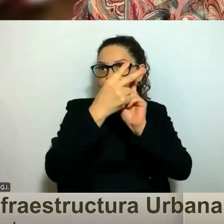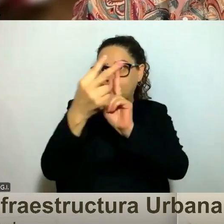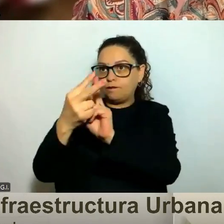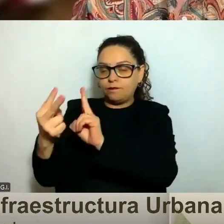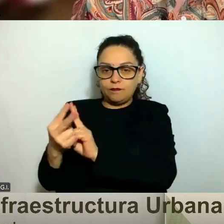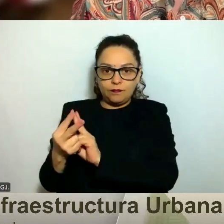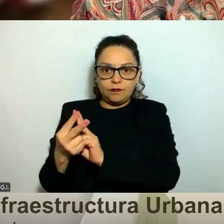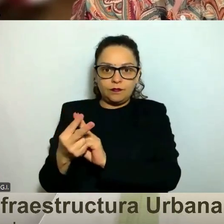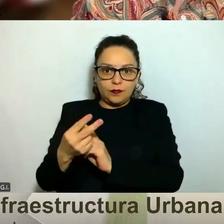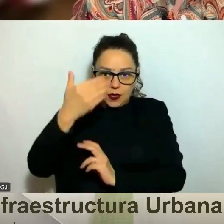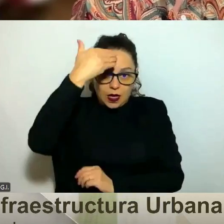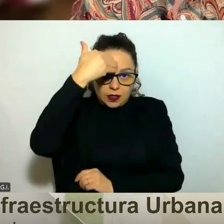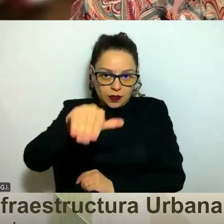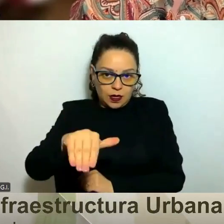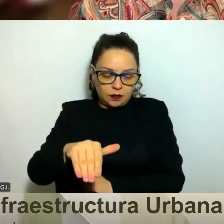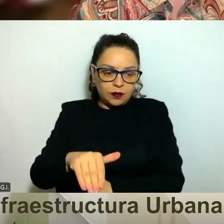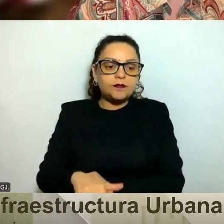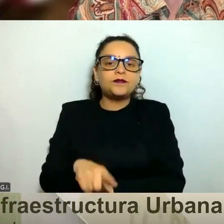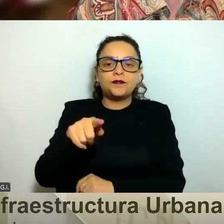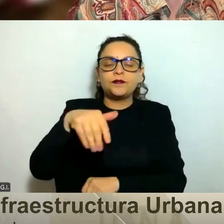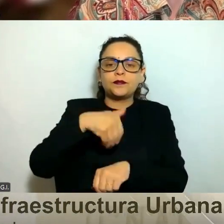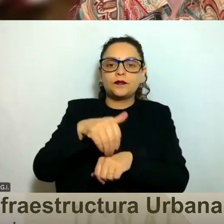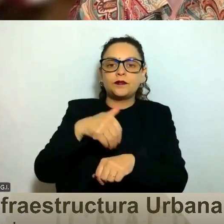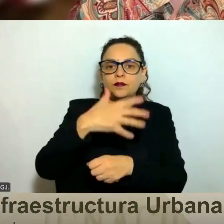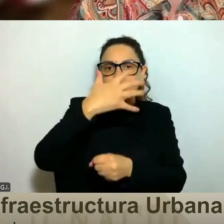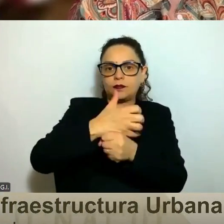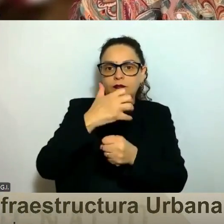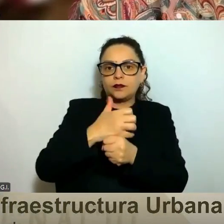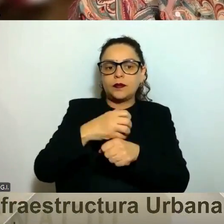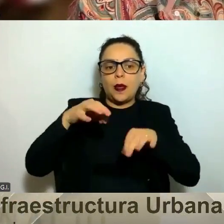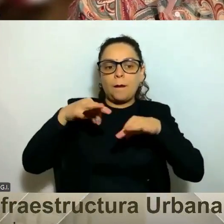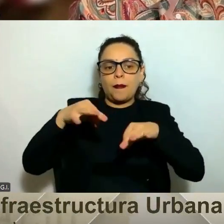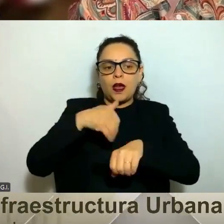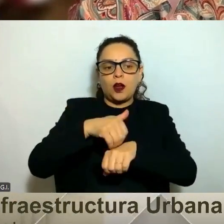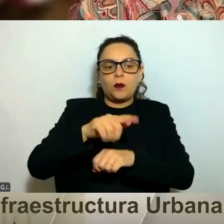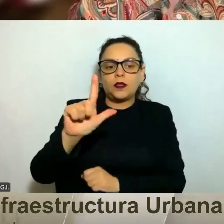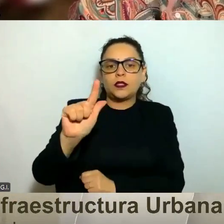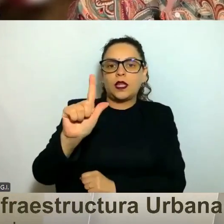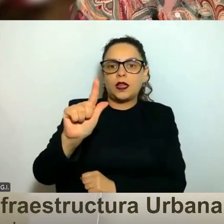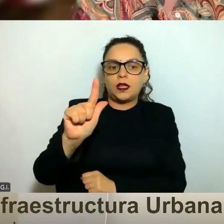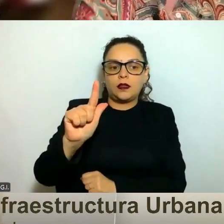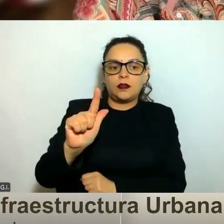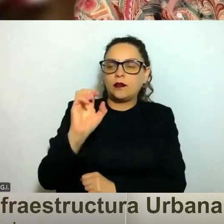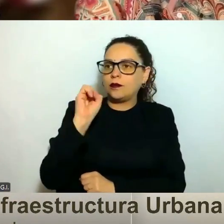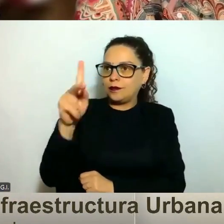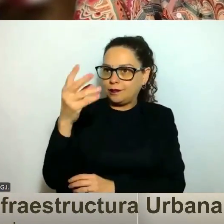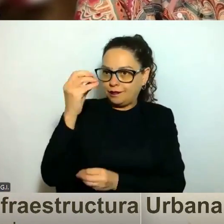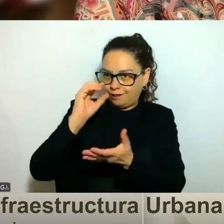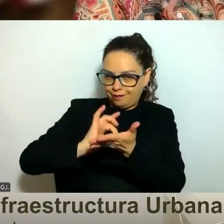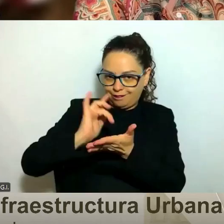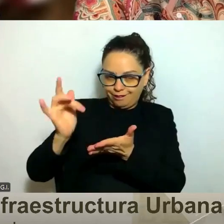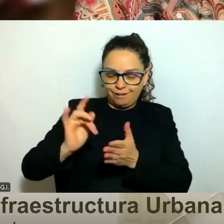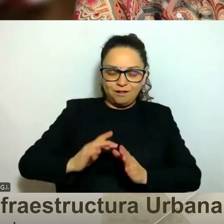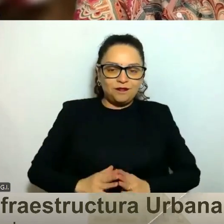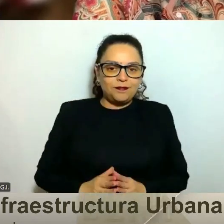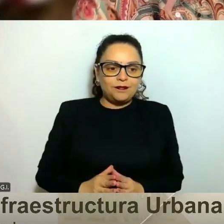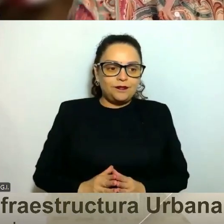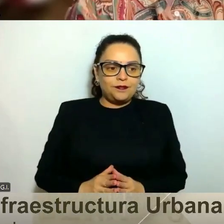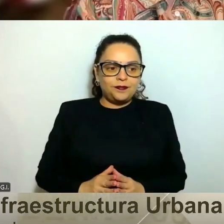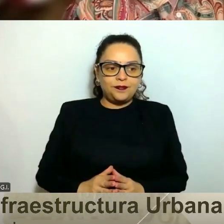aparece en el considerando quinto en la página 70. Página 70, le agradezco. Gracias.